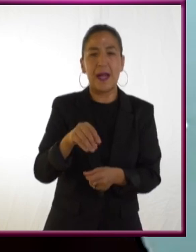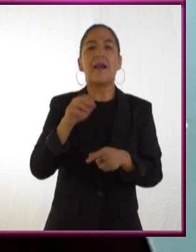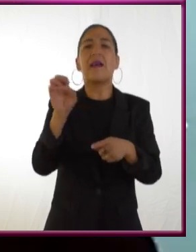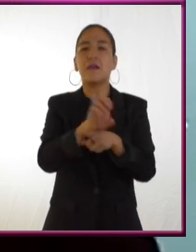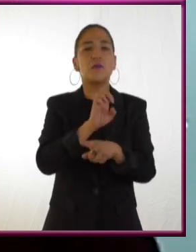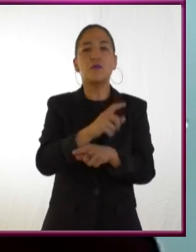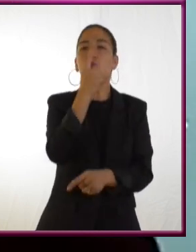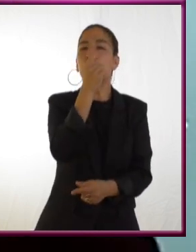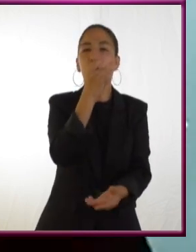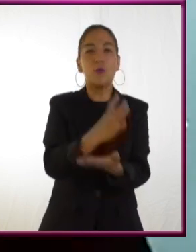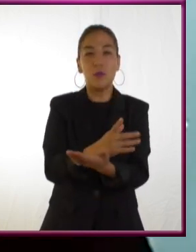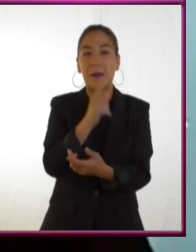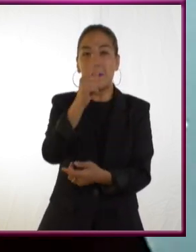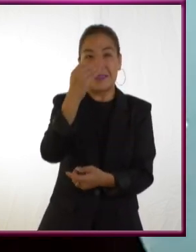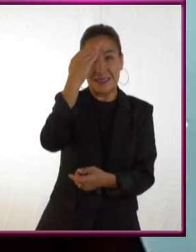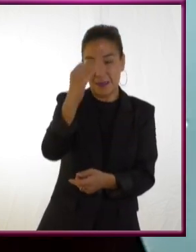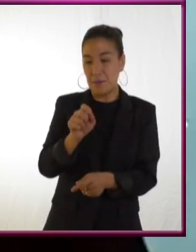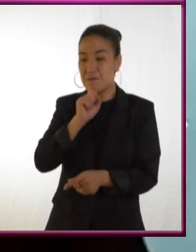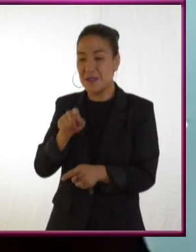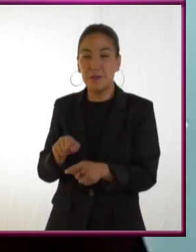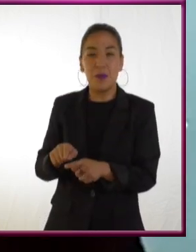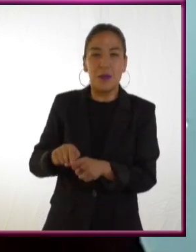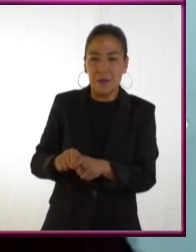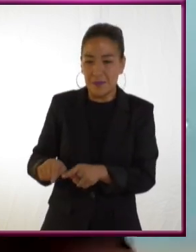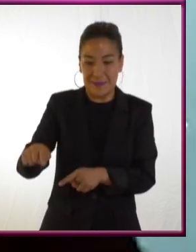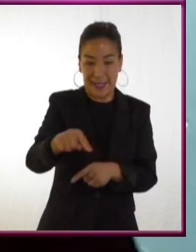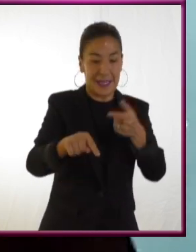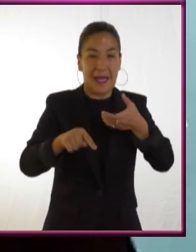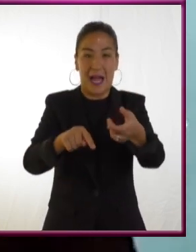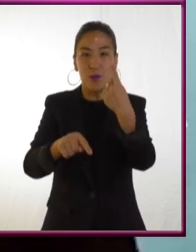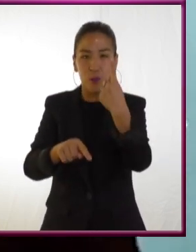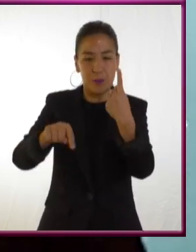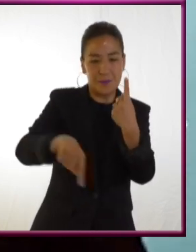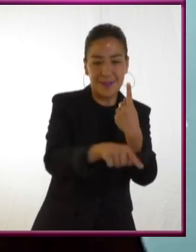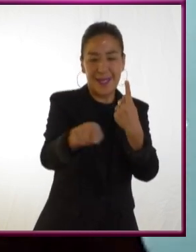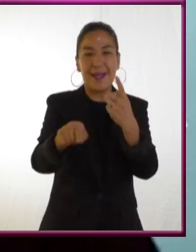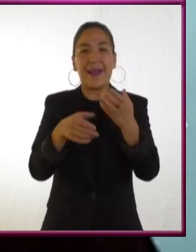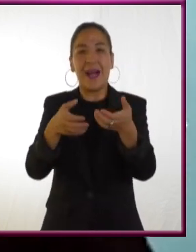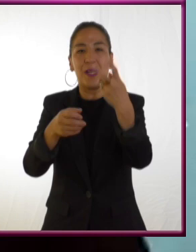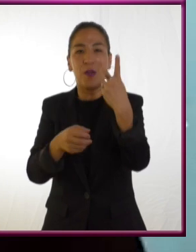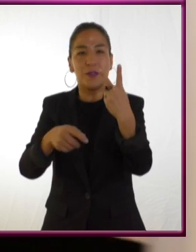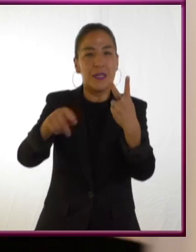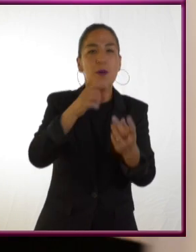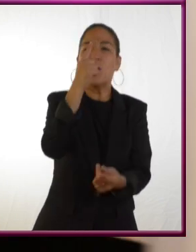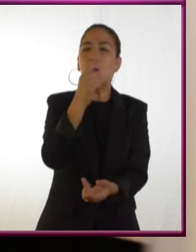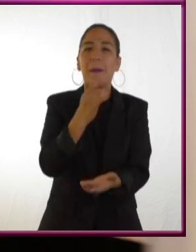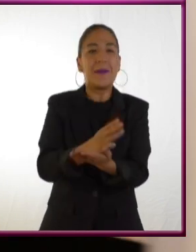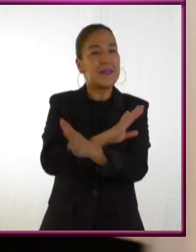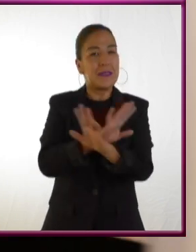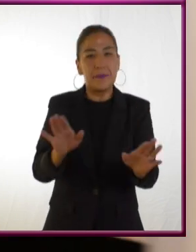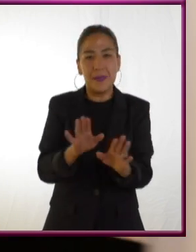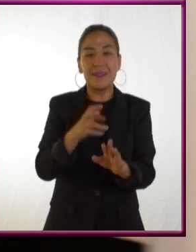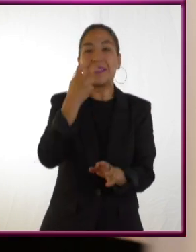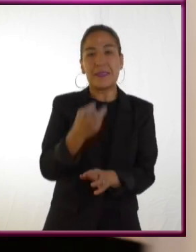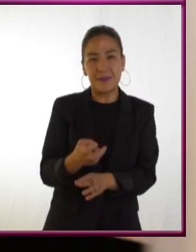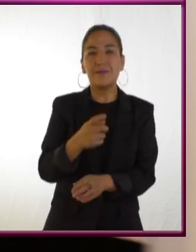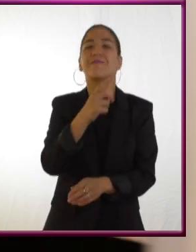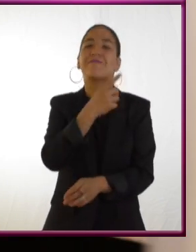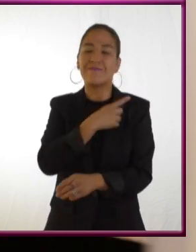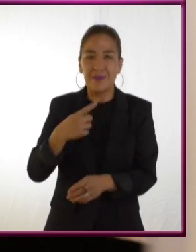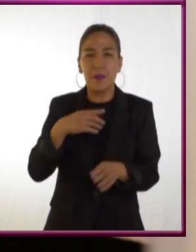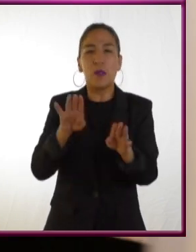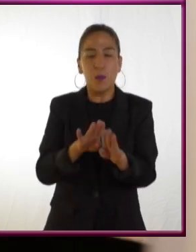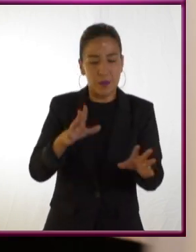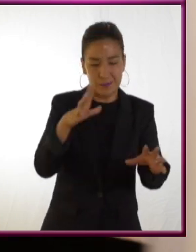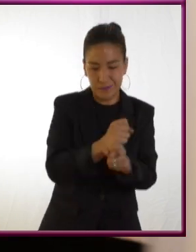Y entonces pues queremos que pase solamente una vez por cada una de las calles y entregue las cartas. Entonces este tipo de resultados son los que tenemos